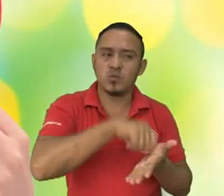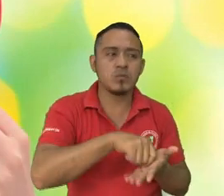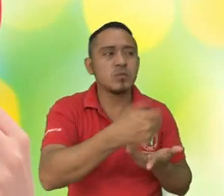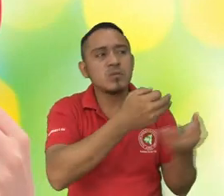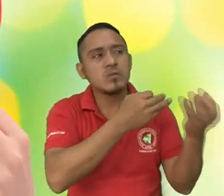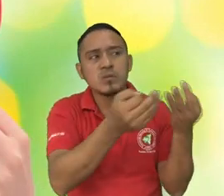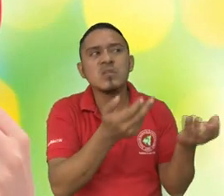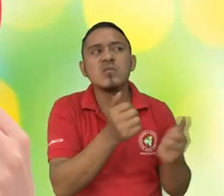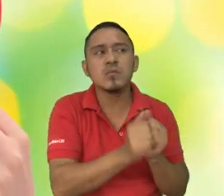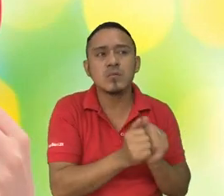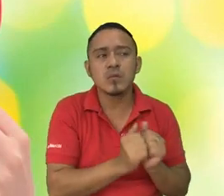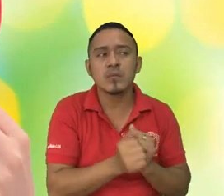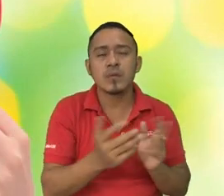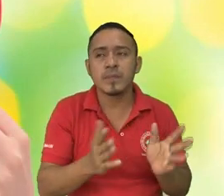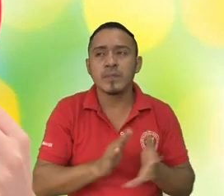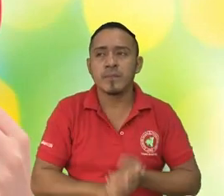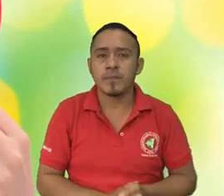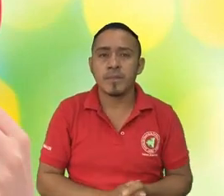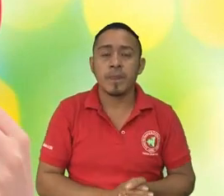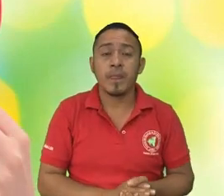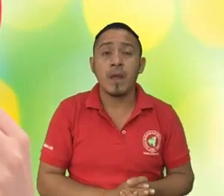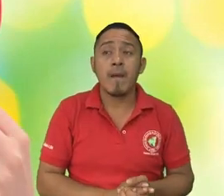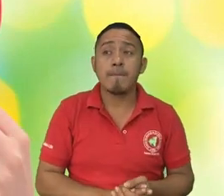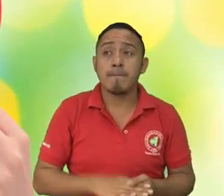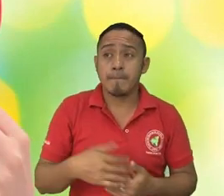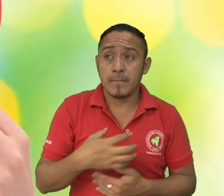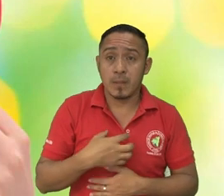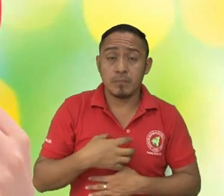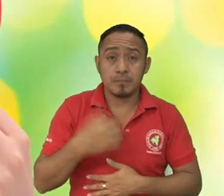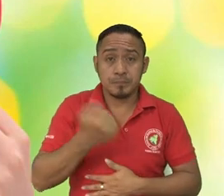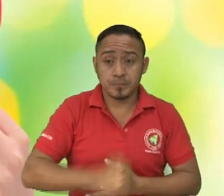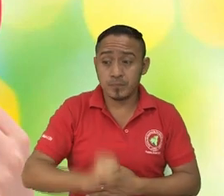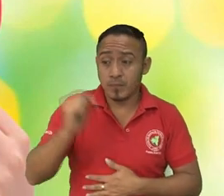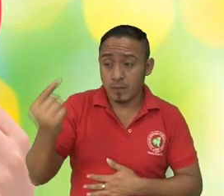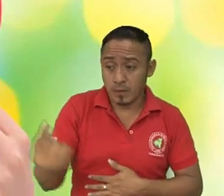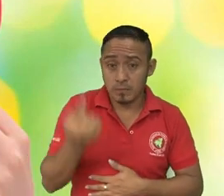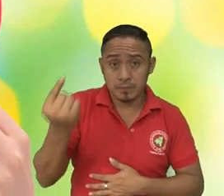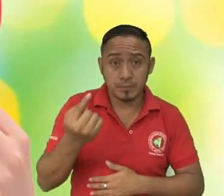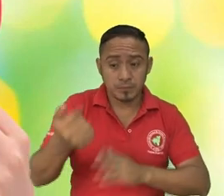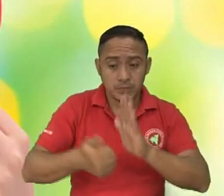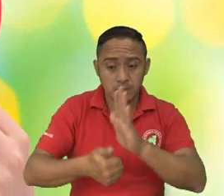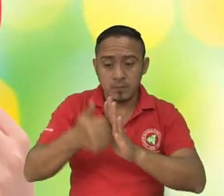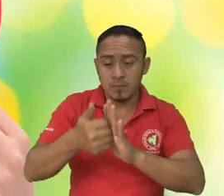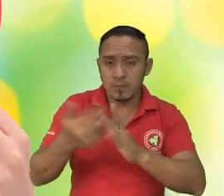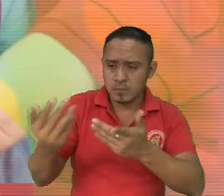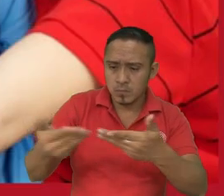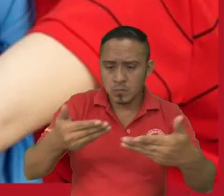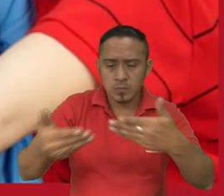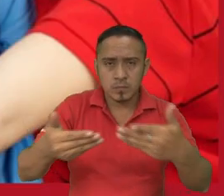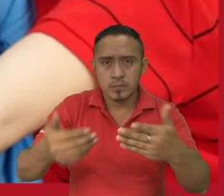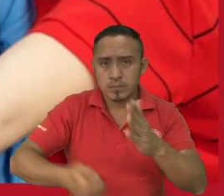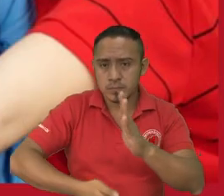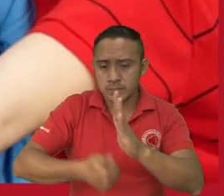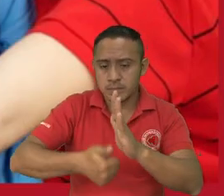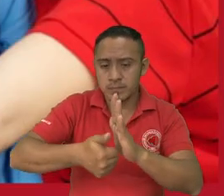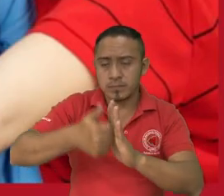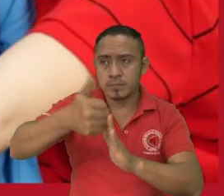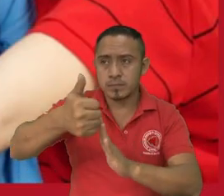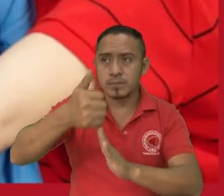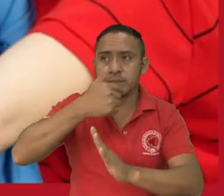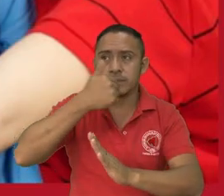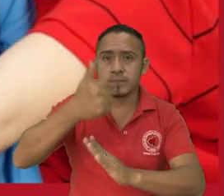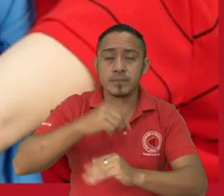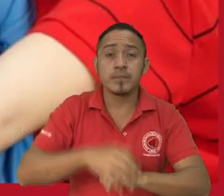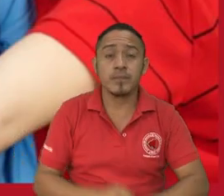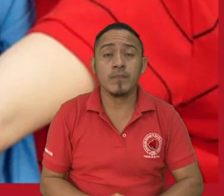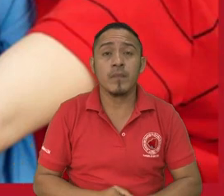colegio. Incide mucho la independencia que le demos nosotros a nuestros hijos para la autoestima, licenciada. Le estoy hablando y le vuelvo a repetir